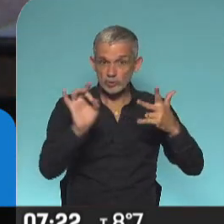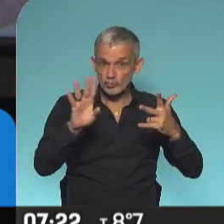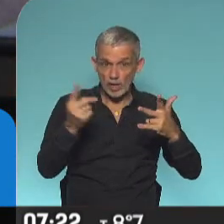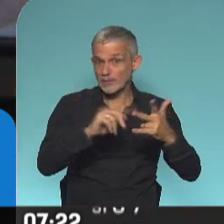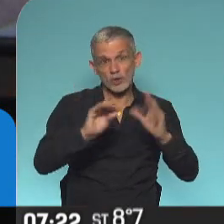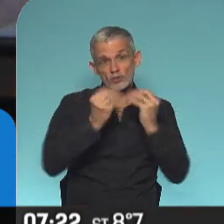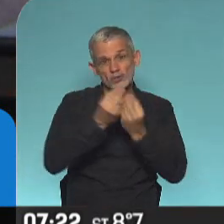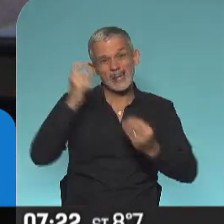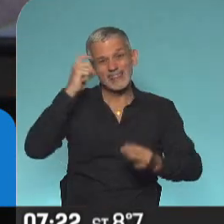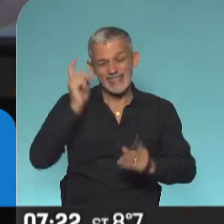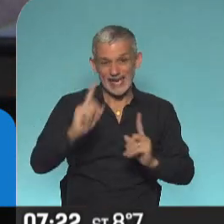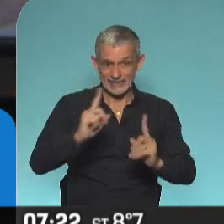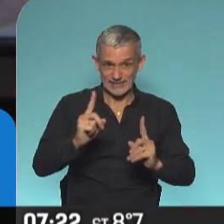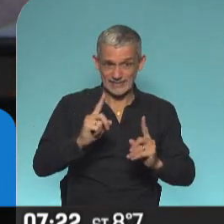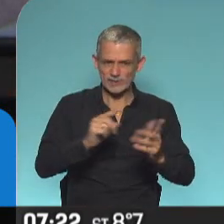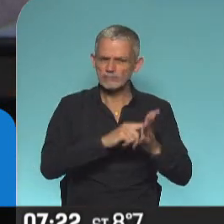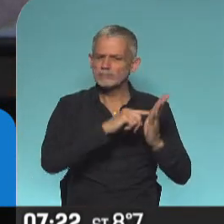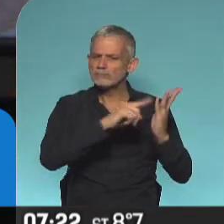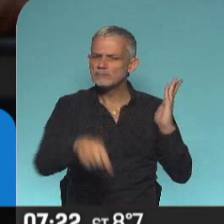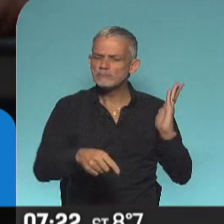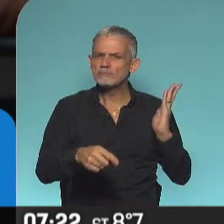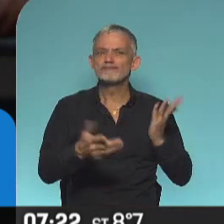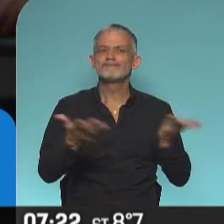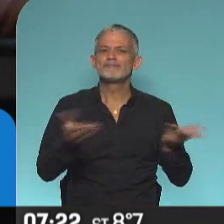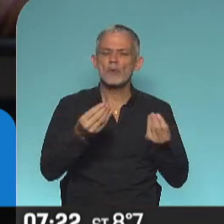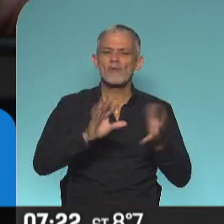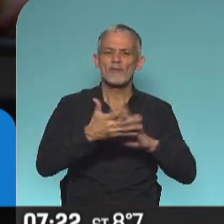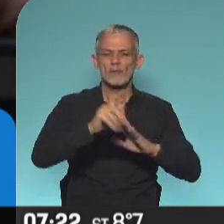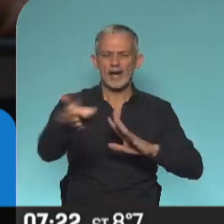son 10 los jueces a los que están revisando la forma en que fueron trasladados. Ahí va. Vamos a hacer